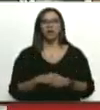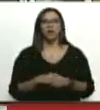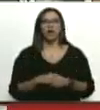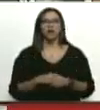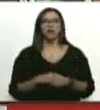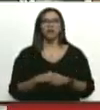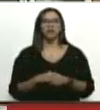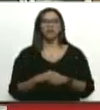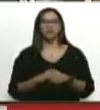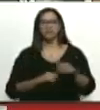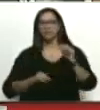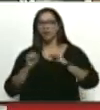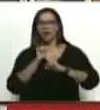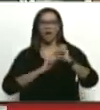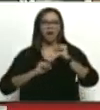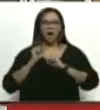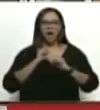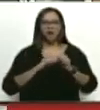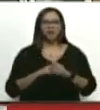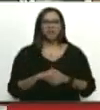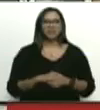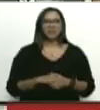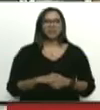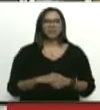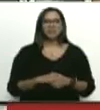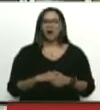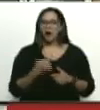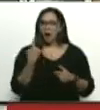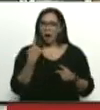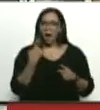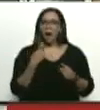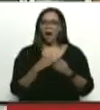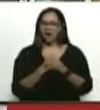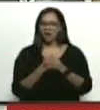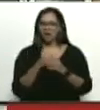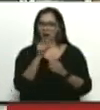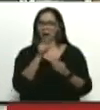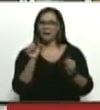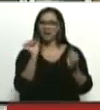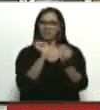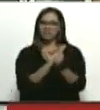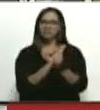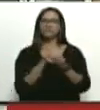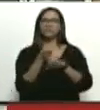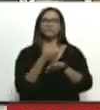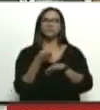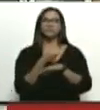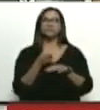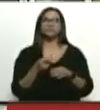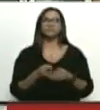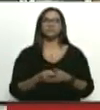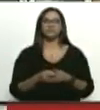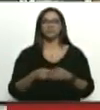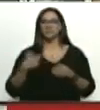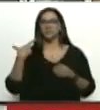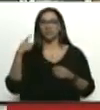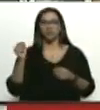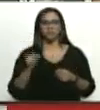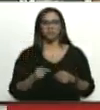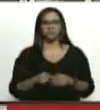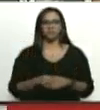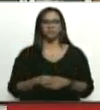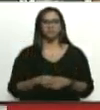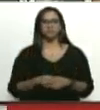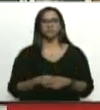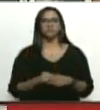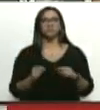evadirse porque le avisaron. Uno de los detenidos del Estado le avisó y se fue.